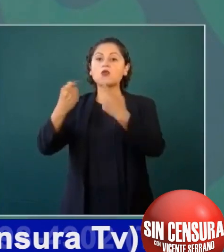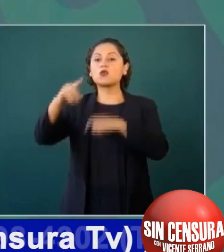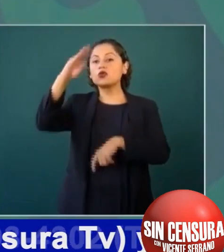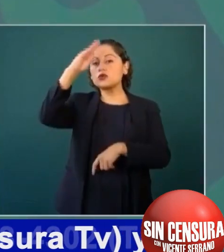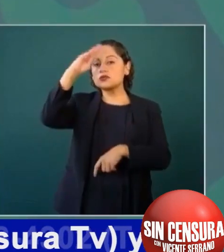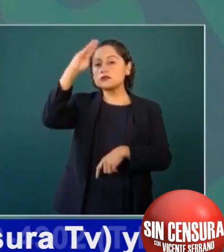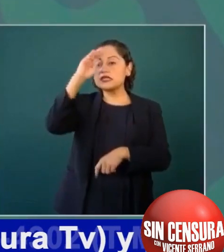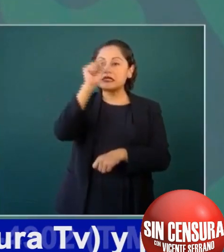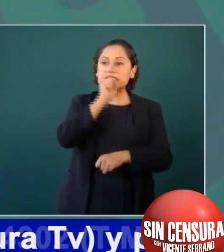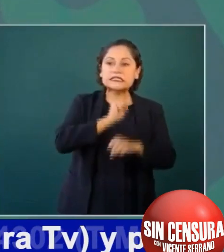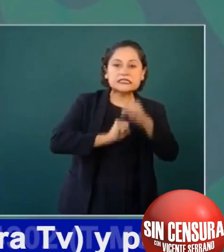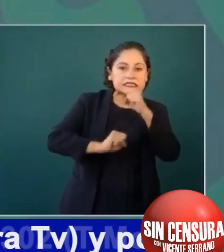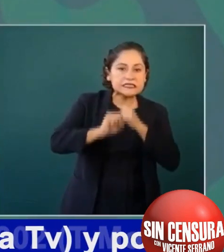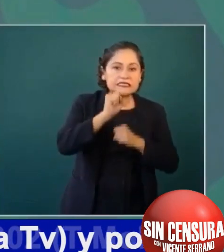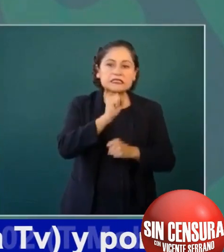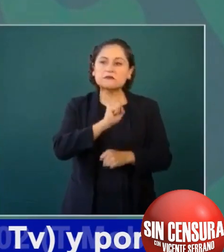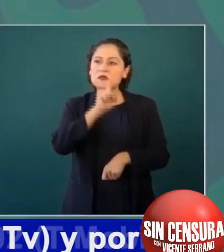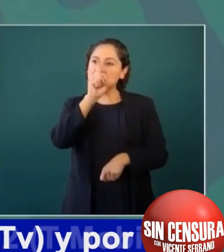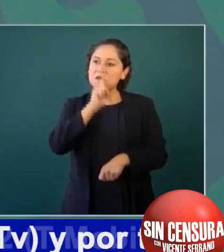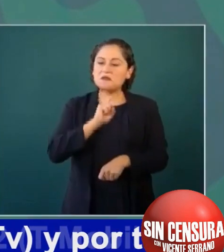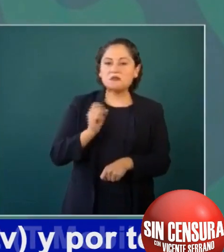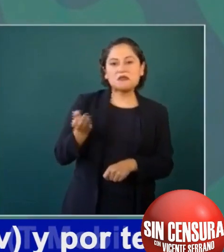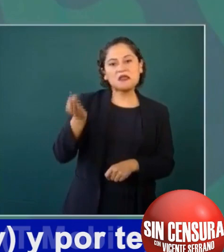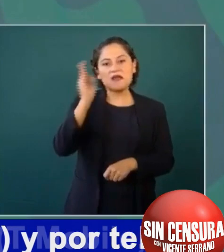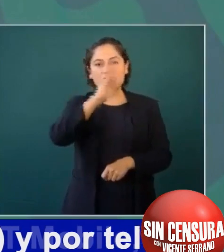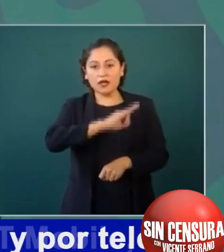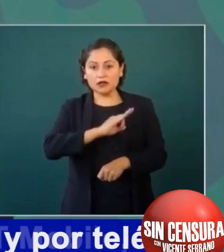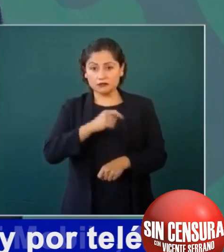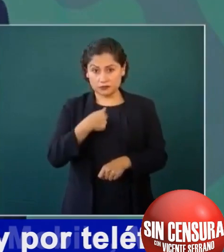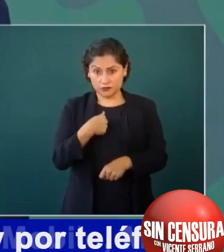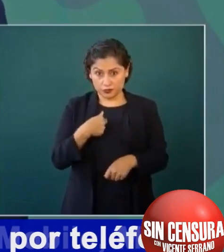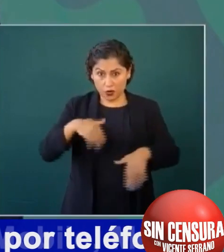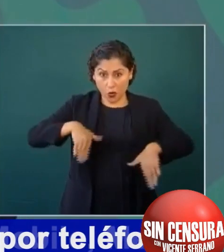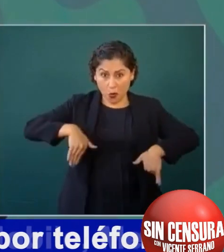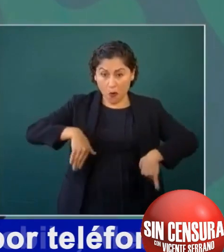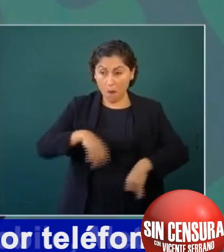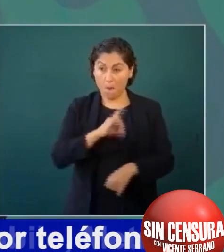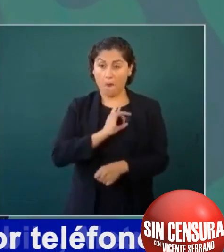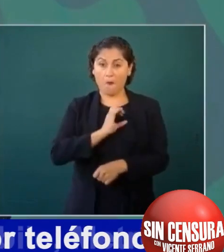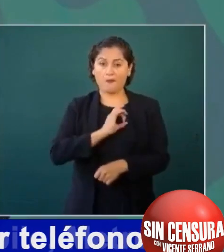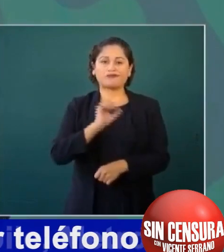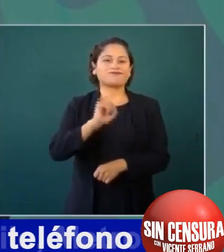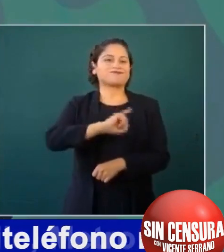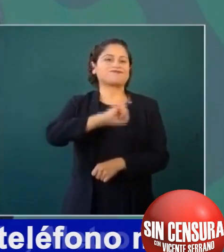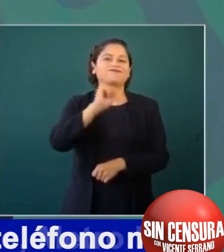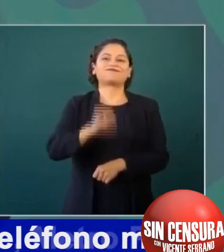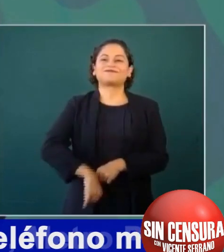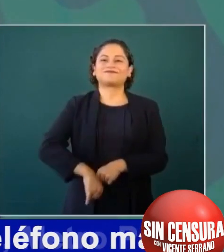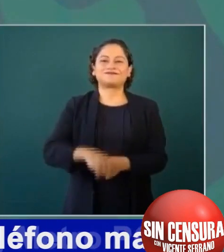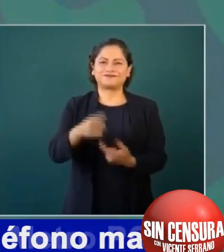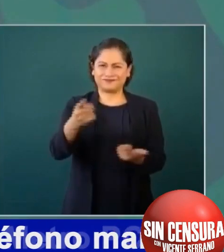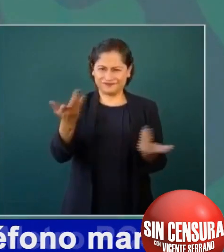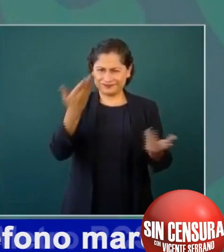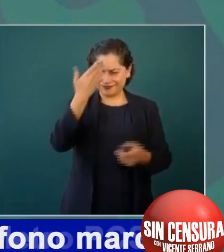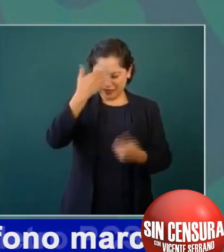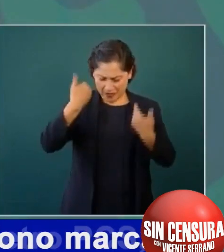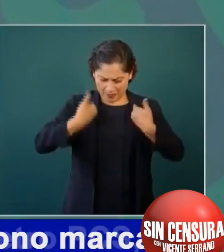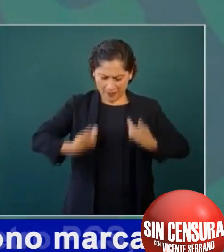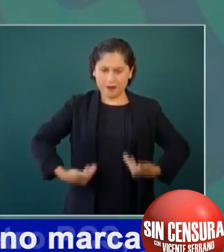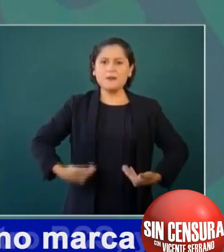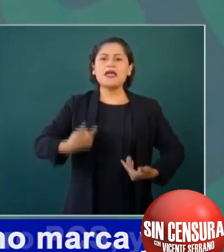o intimidar. Se les olvida que yo vengo de la oposición y junto con los